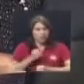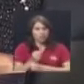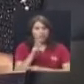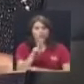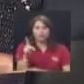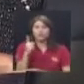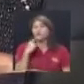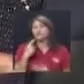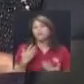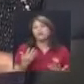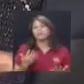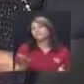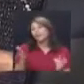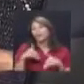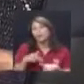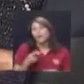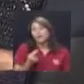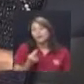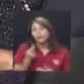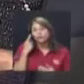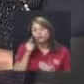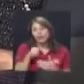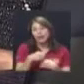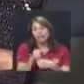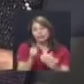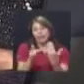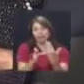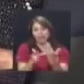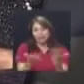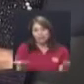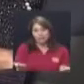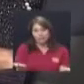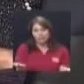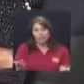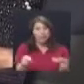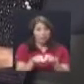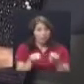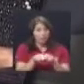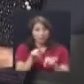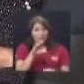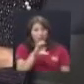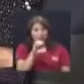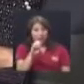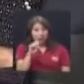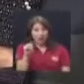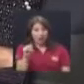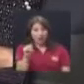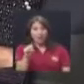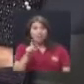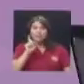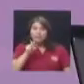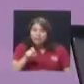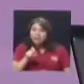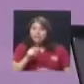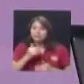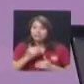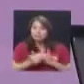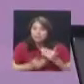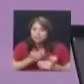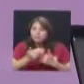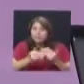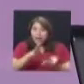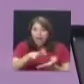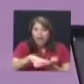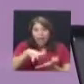bueno mire es que no hay recursos para esta técnica hay además la caja va a tener que ir aprendiendo otras no